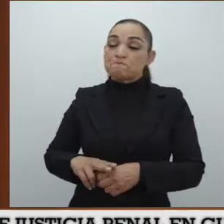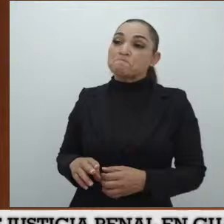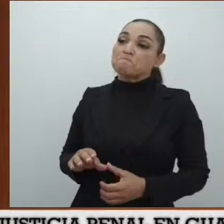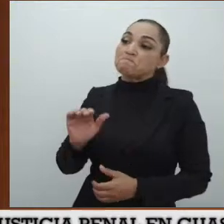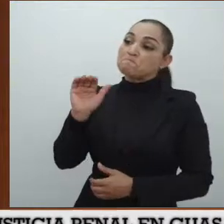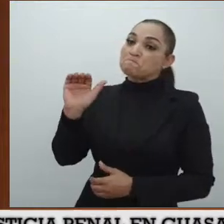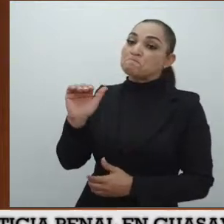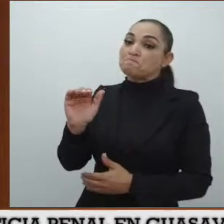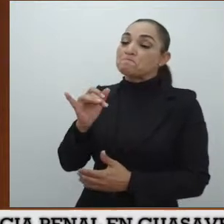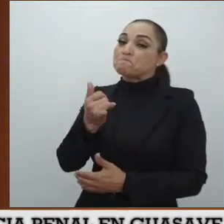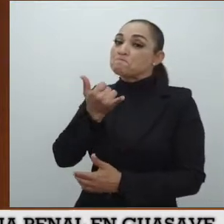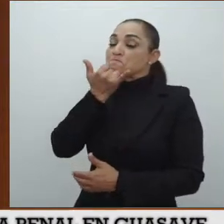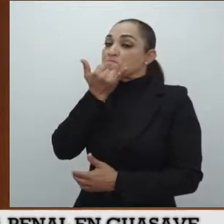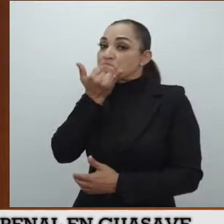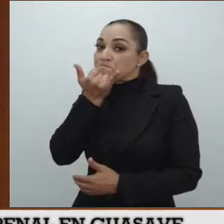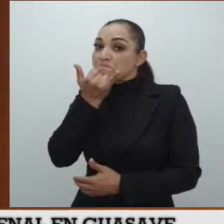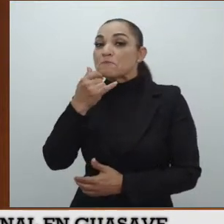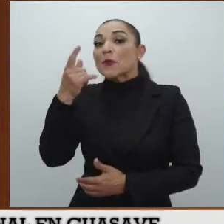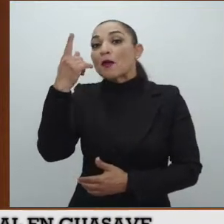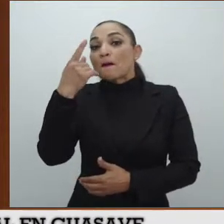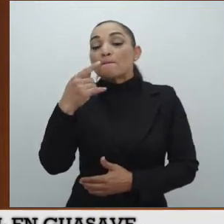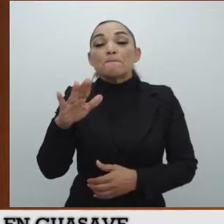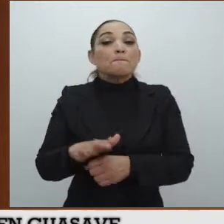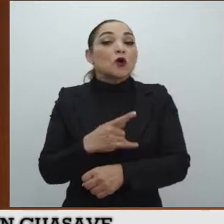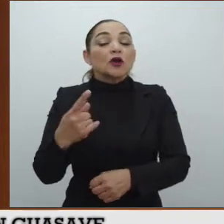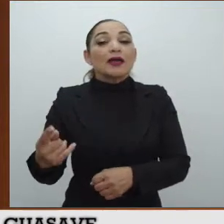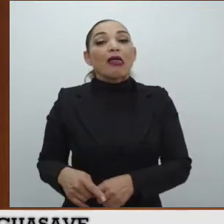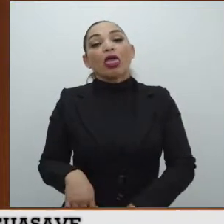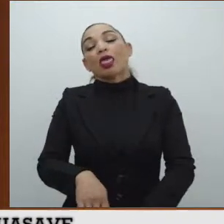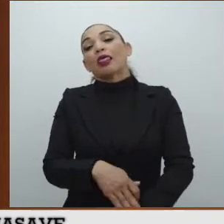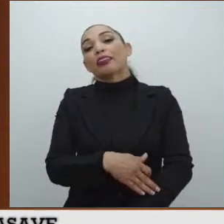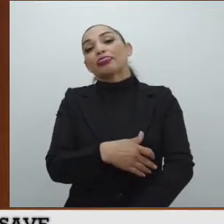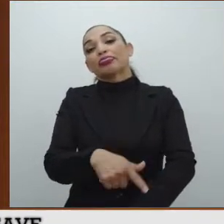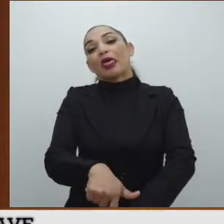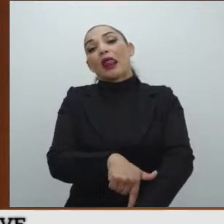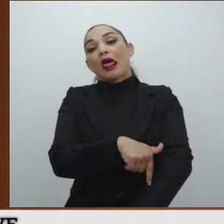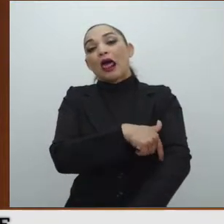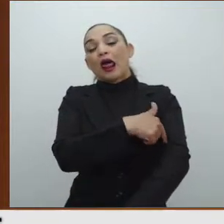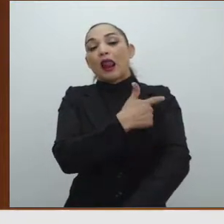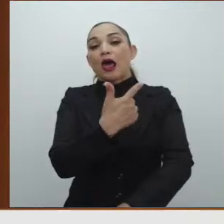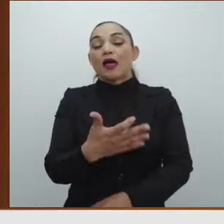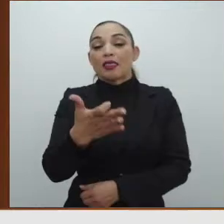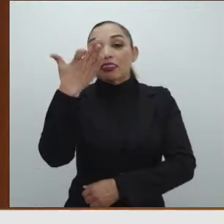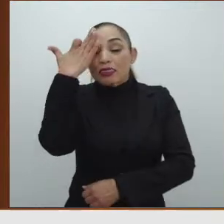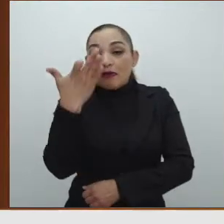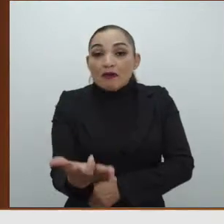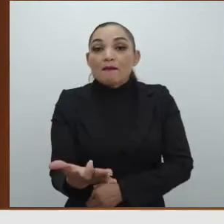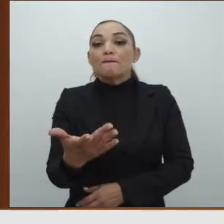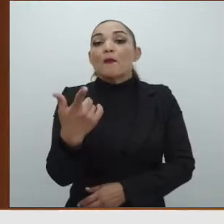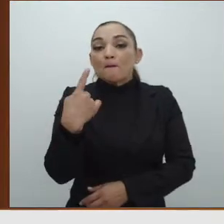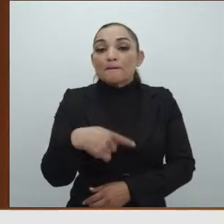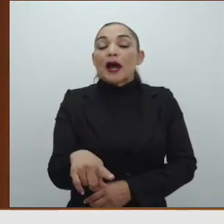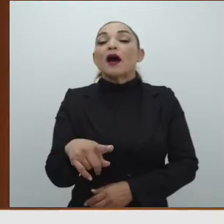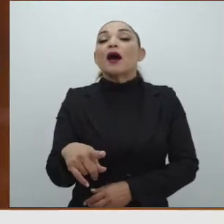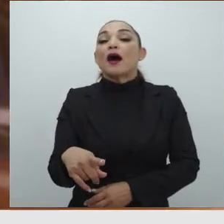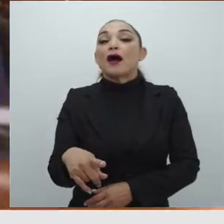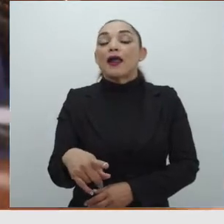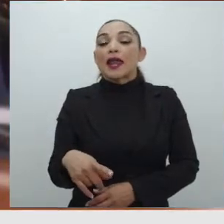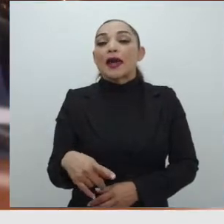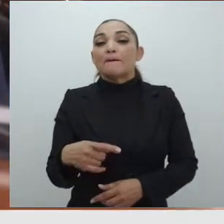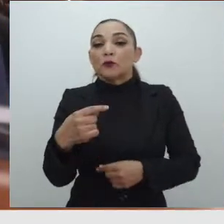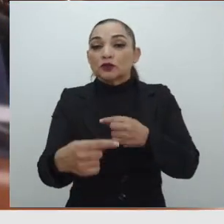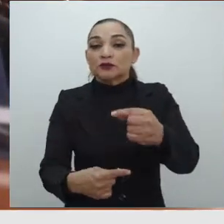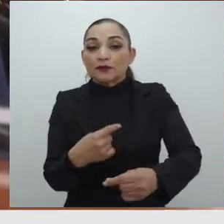la tardanza en los procedimientos judiciales. Esta es, compañeros y